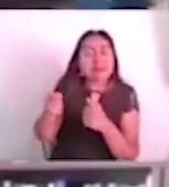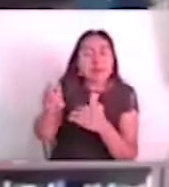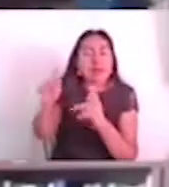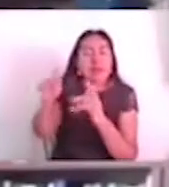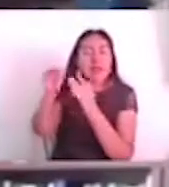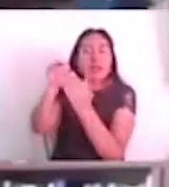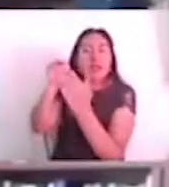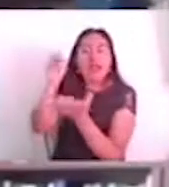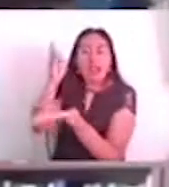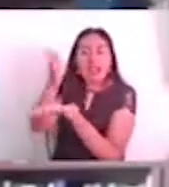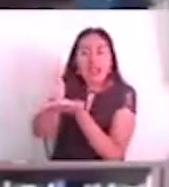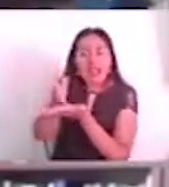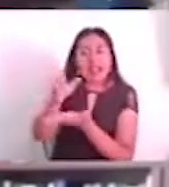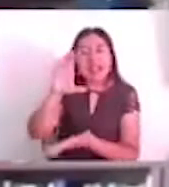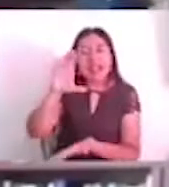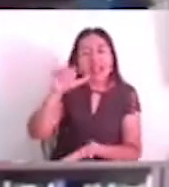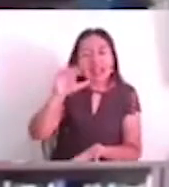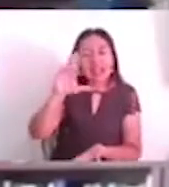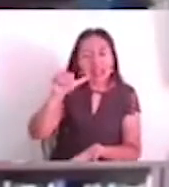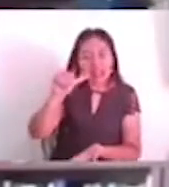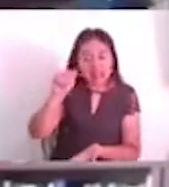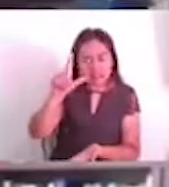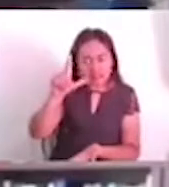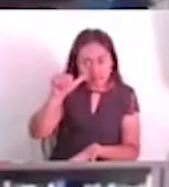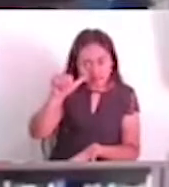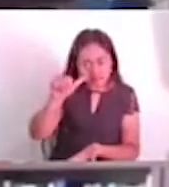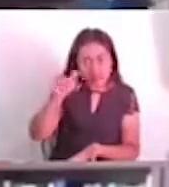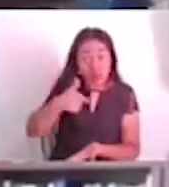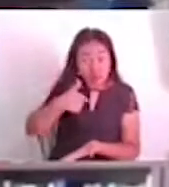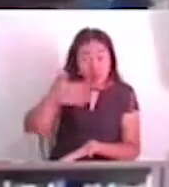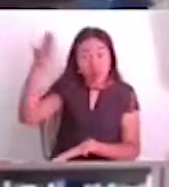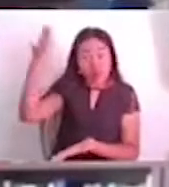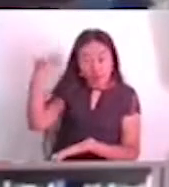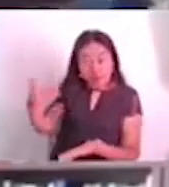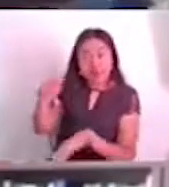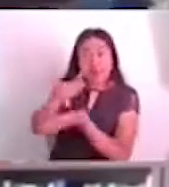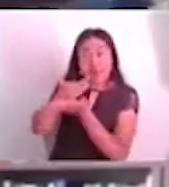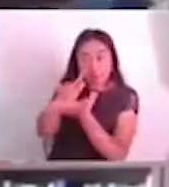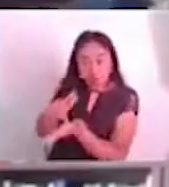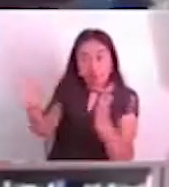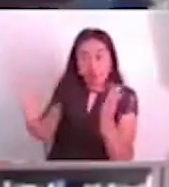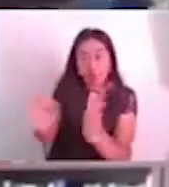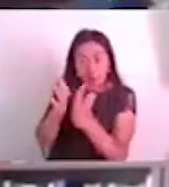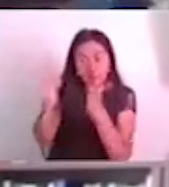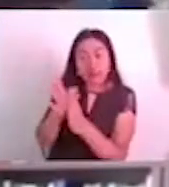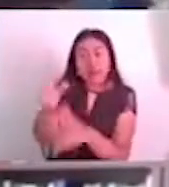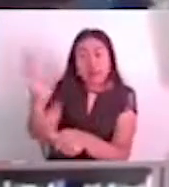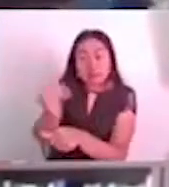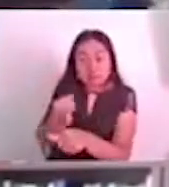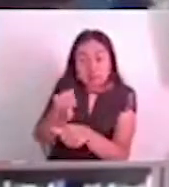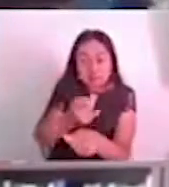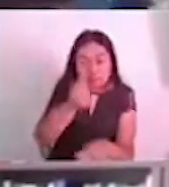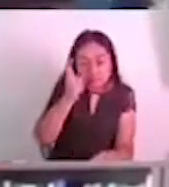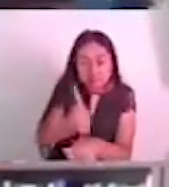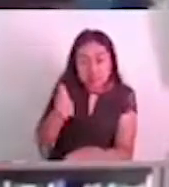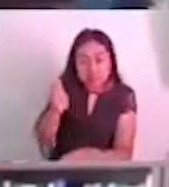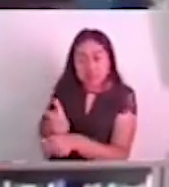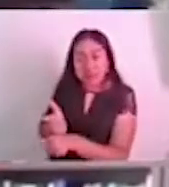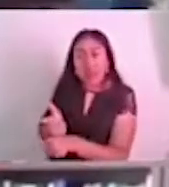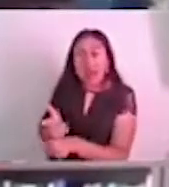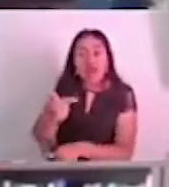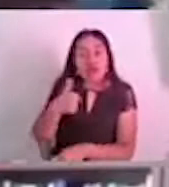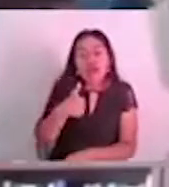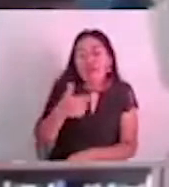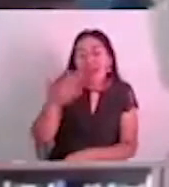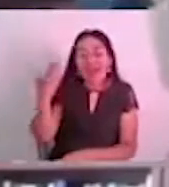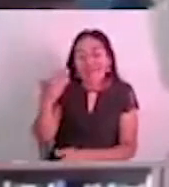en el descubrimiento de Cacaxtla, tengo ese privilegio, y quiero decir una cosa impresionante. Tenía yo una semana